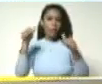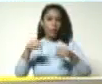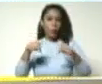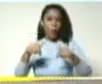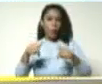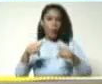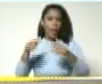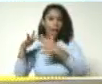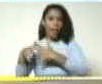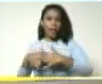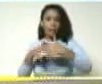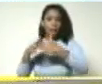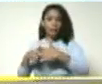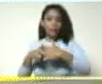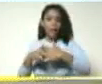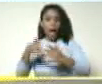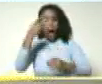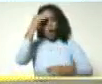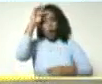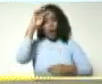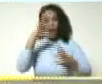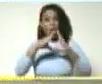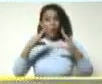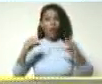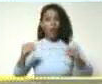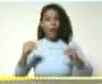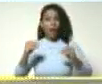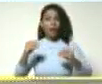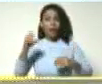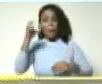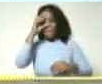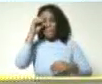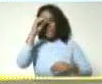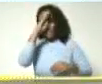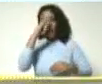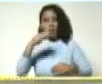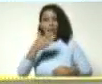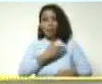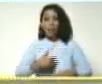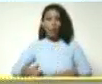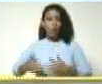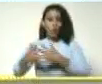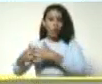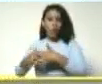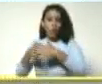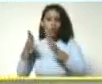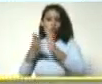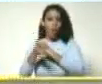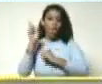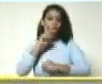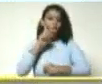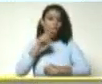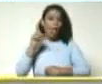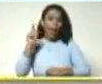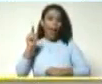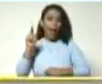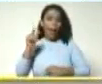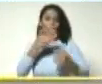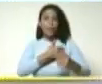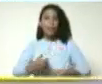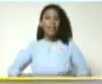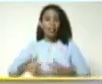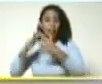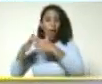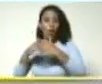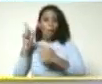no y atacando a Venezuela Cuba en Nicaragua mintiendo sobre Venezuela Cuba y Nicaragua yo Eva y de miente